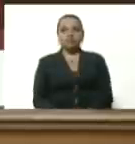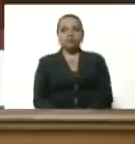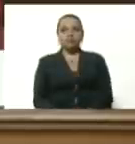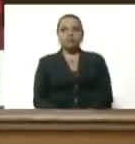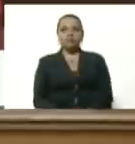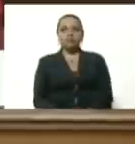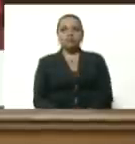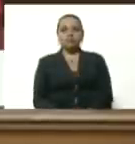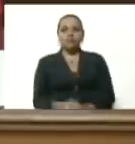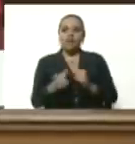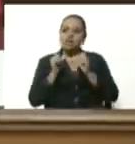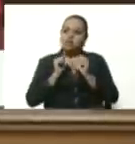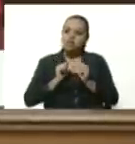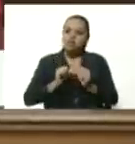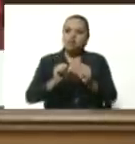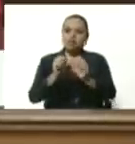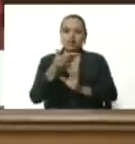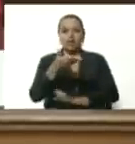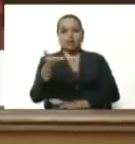Y siguen ellos